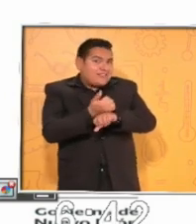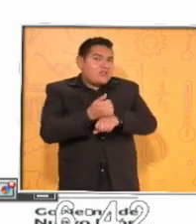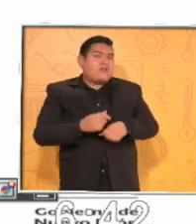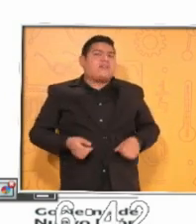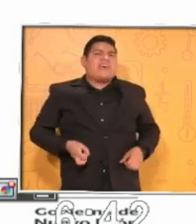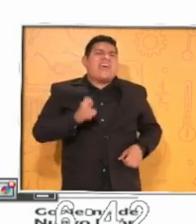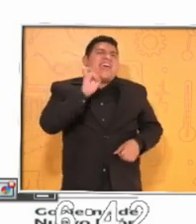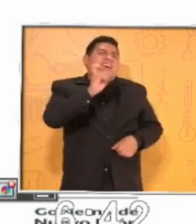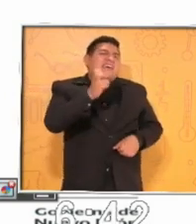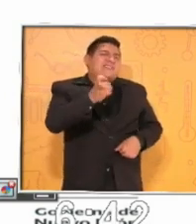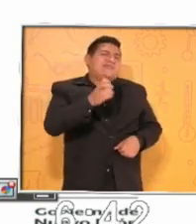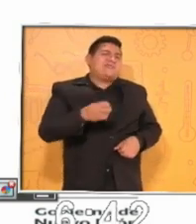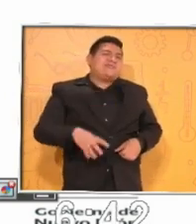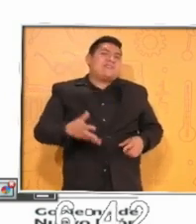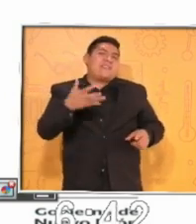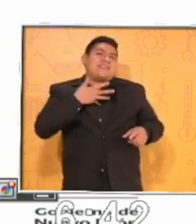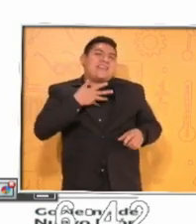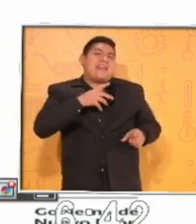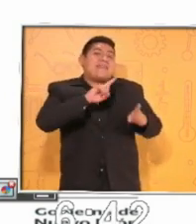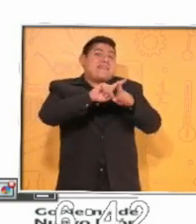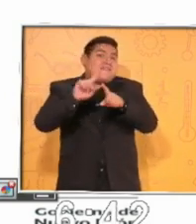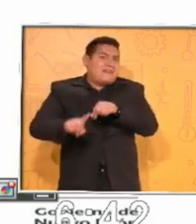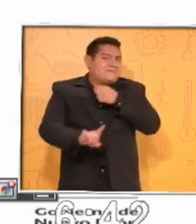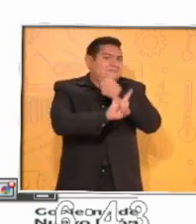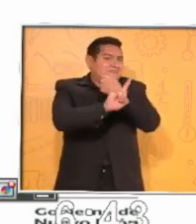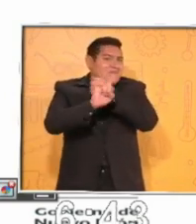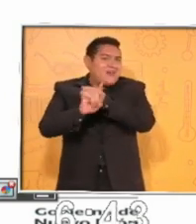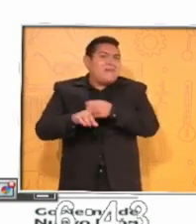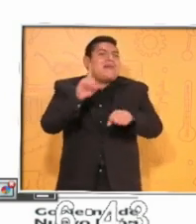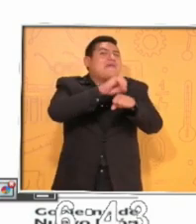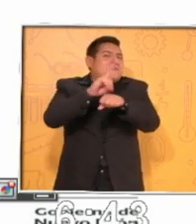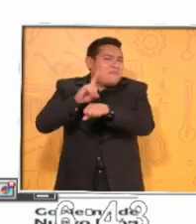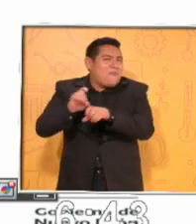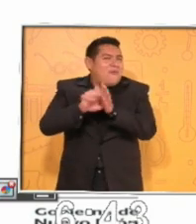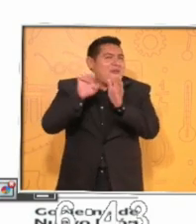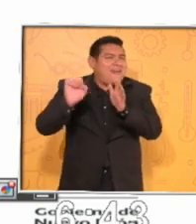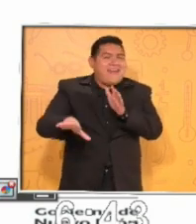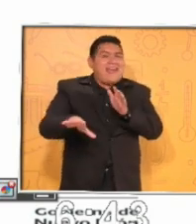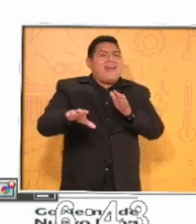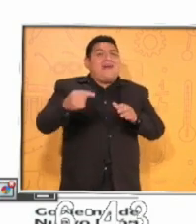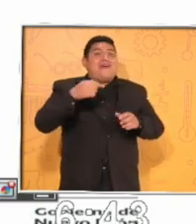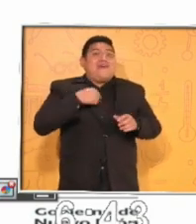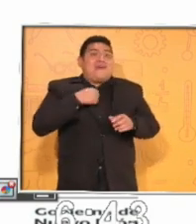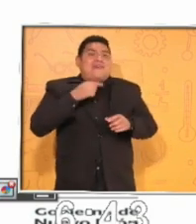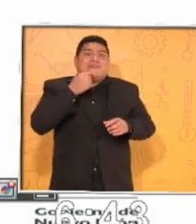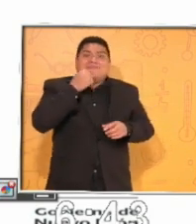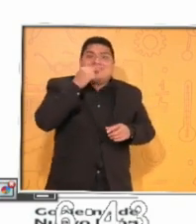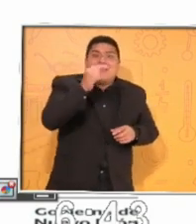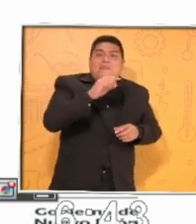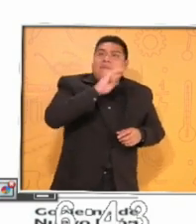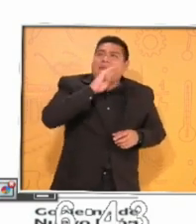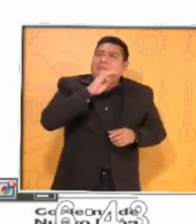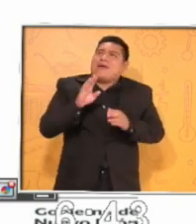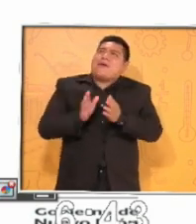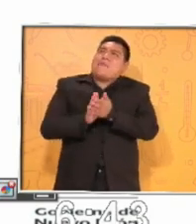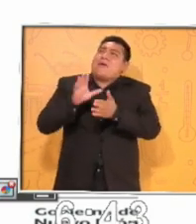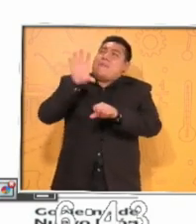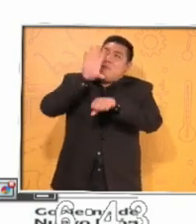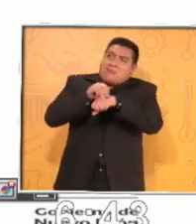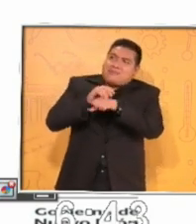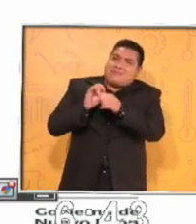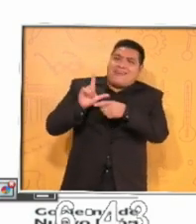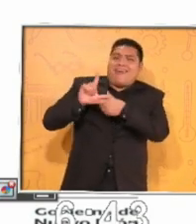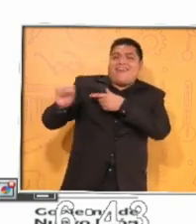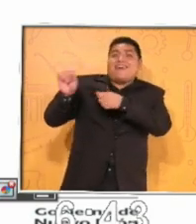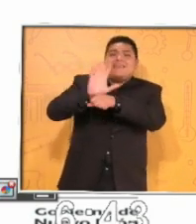traen algunas situaciones problemáticas. Por ejemplo, voy a convencer a mis papás de ir al cine. Obvio, en